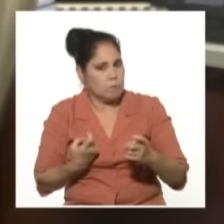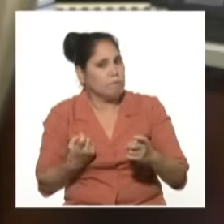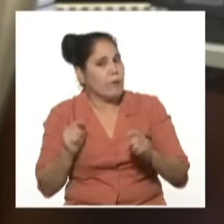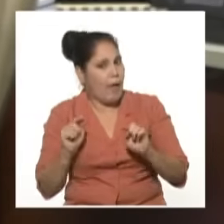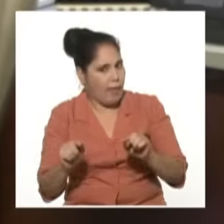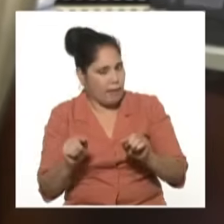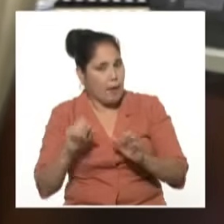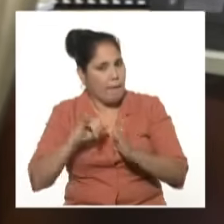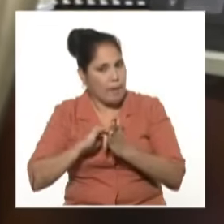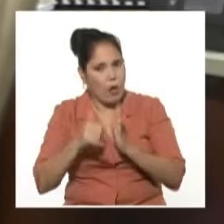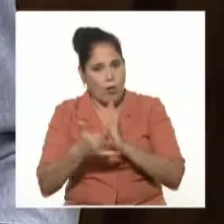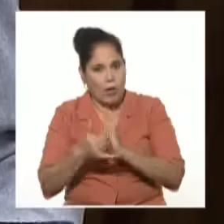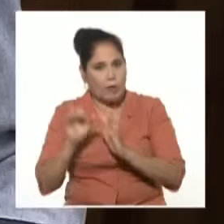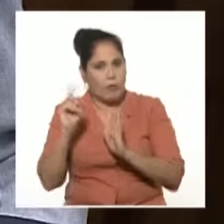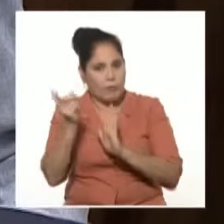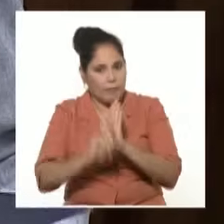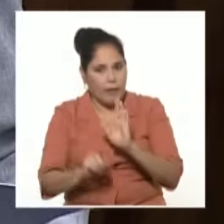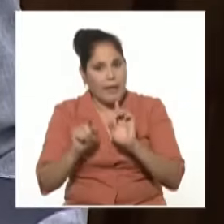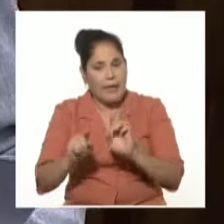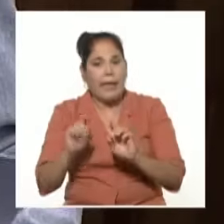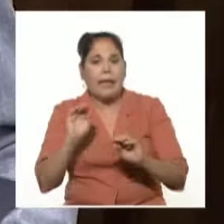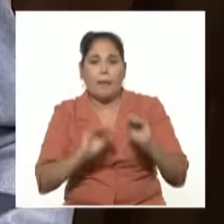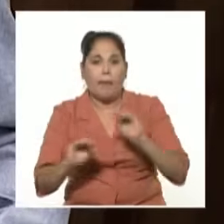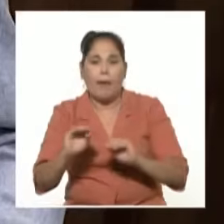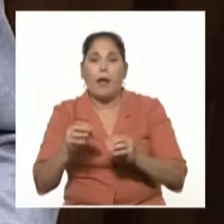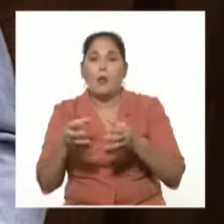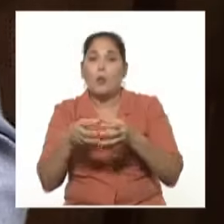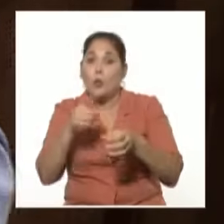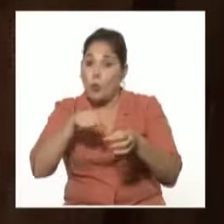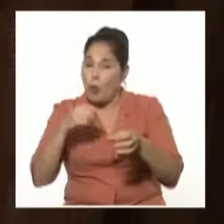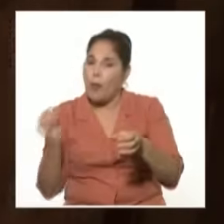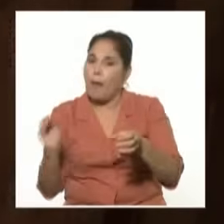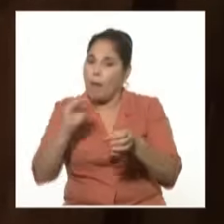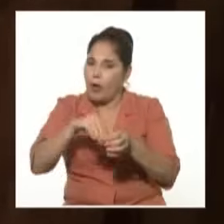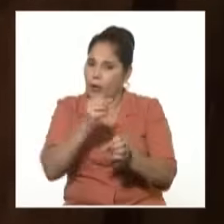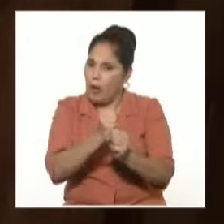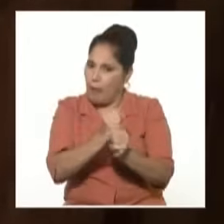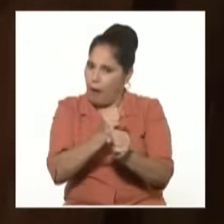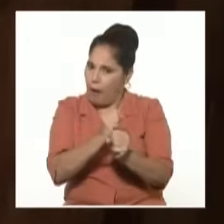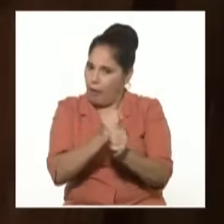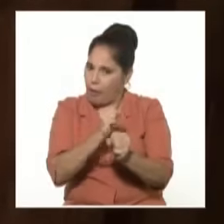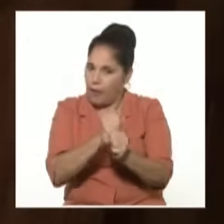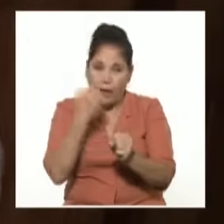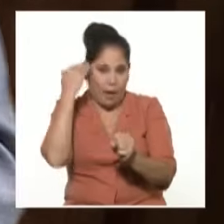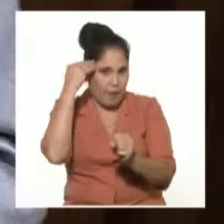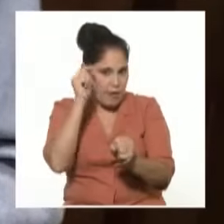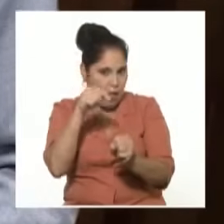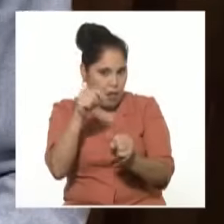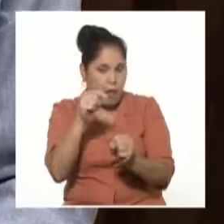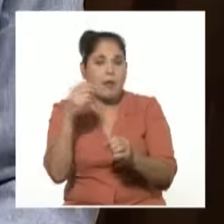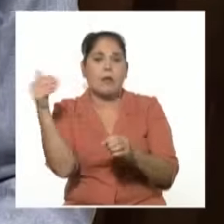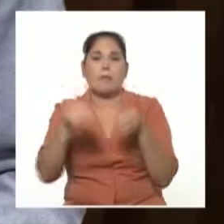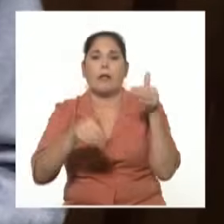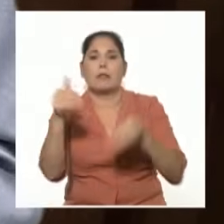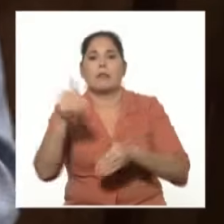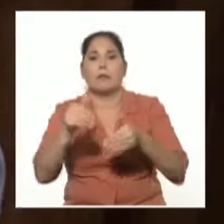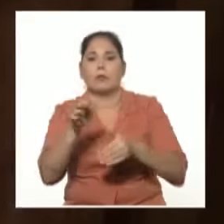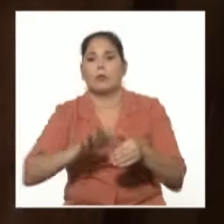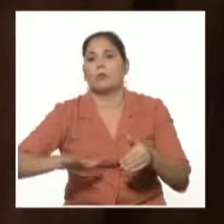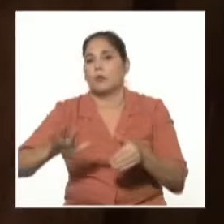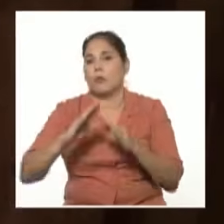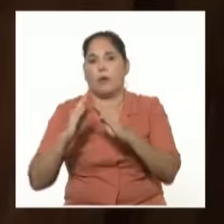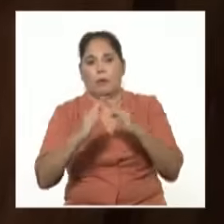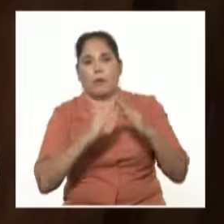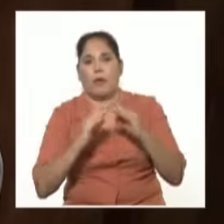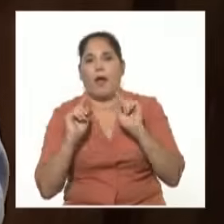que los proyectos energéticos incluyan componentes de empleo local, capacitación en el puesto de trabajo y participación de las